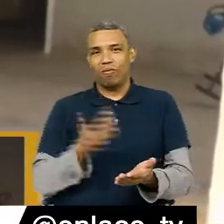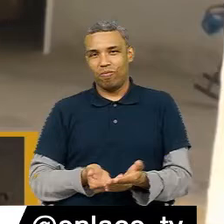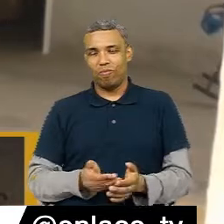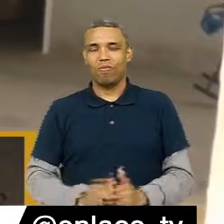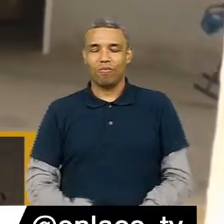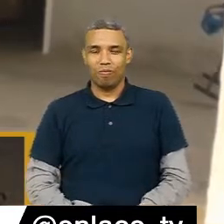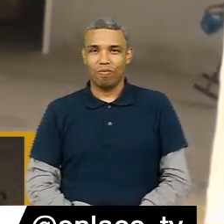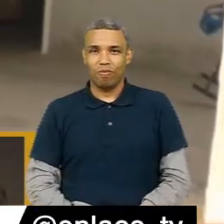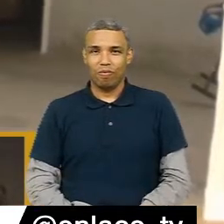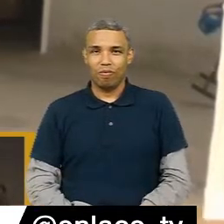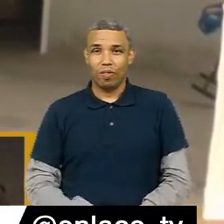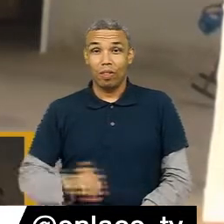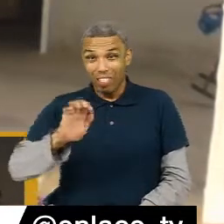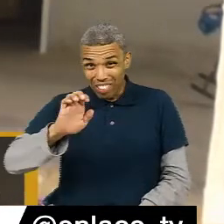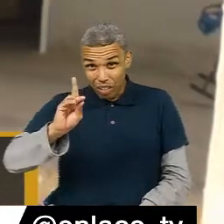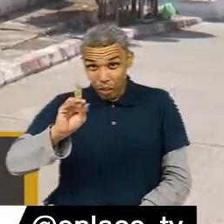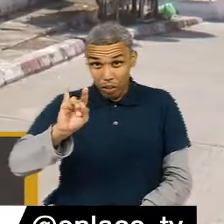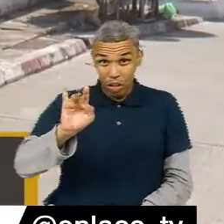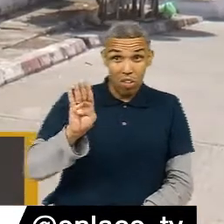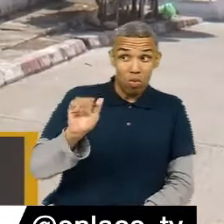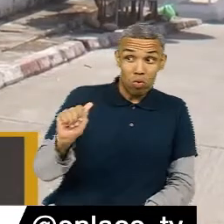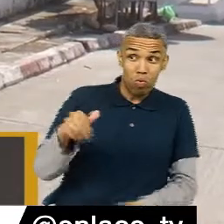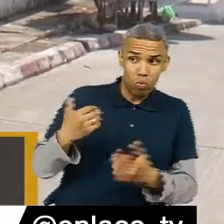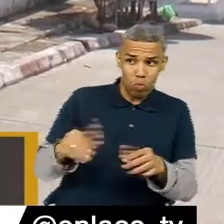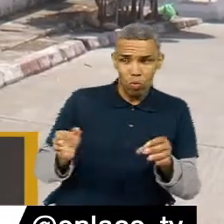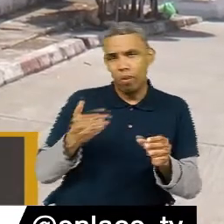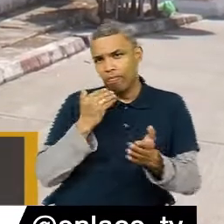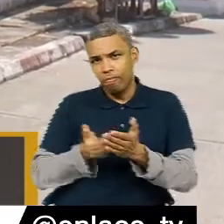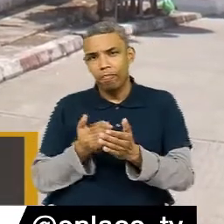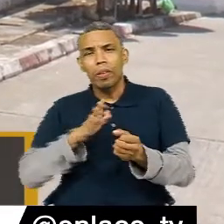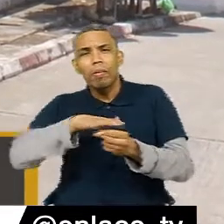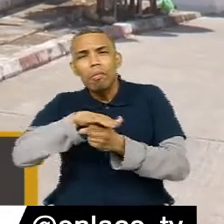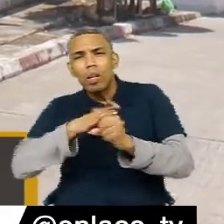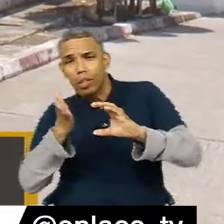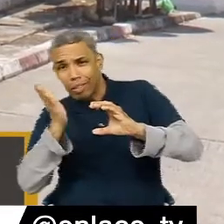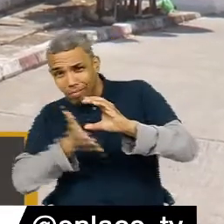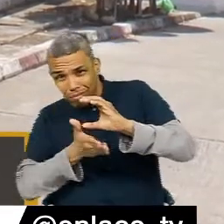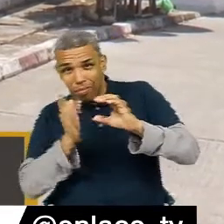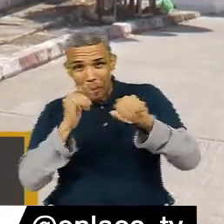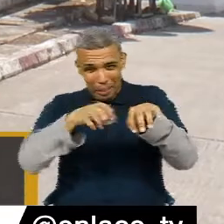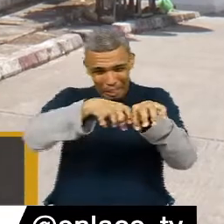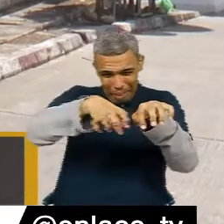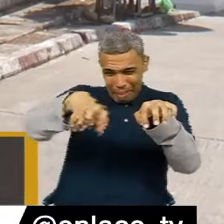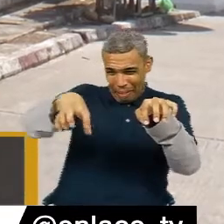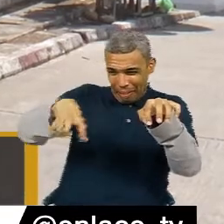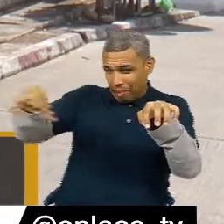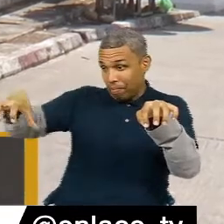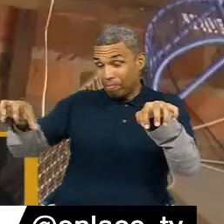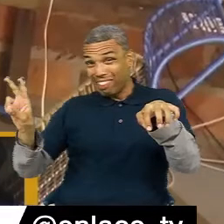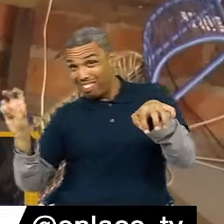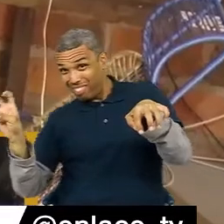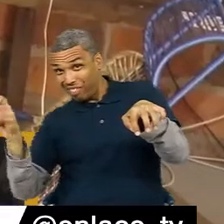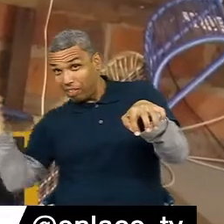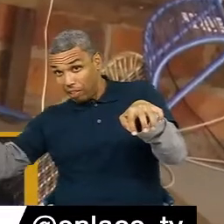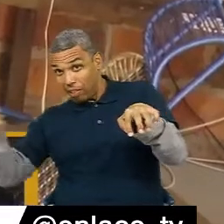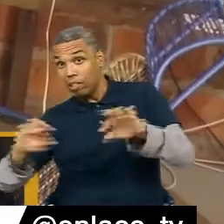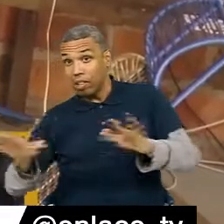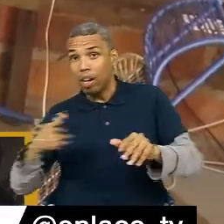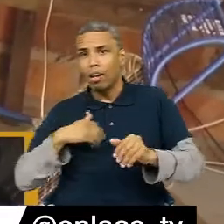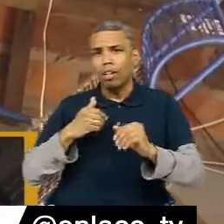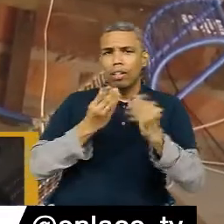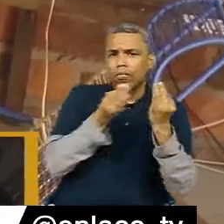venido desarrollando EDUBA en titulación de predios. El barrio Cincuentenario, séptima etapa, también fue visitado por los encuestadores, que continuarán su recorrido